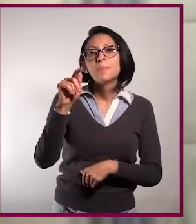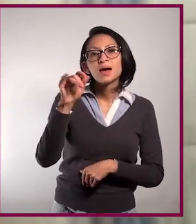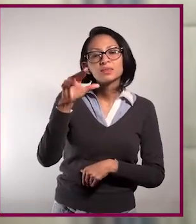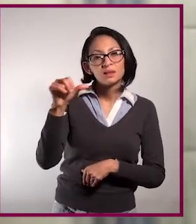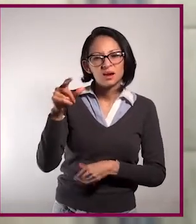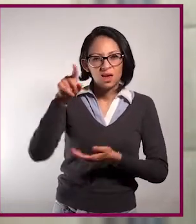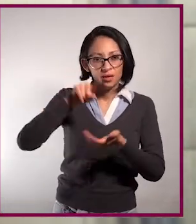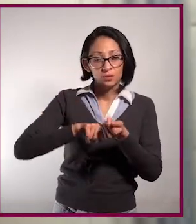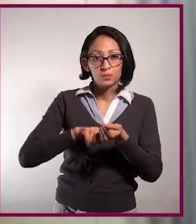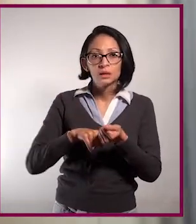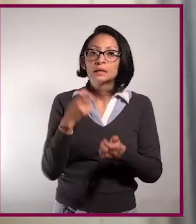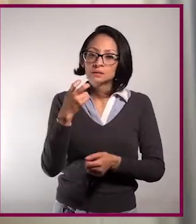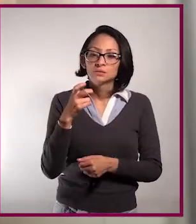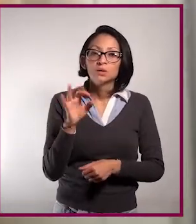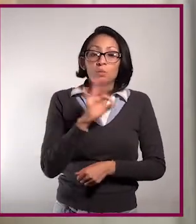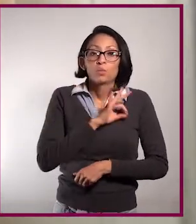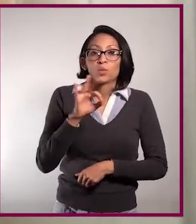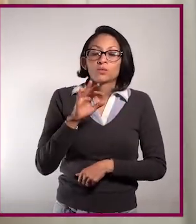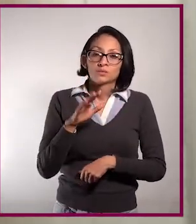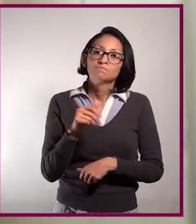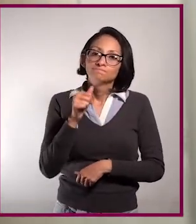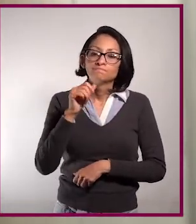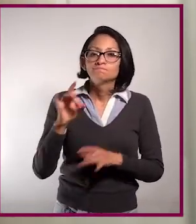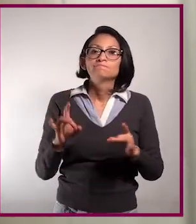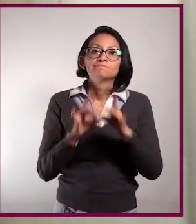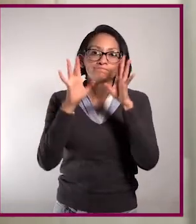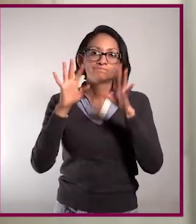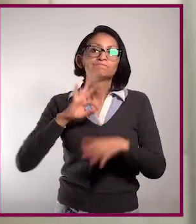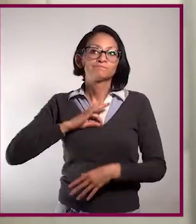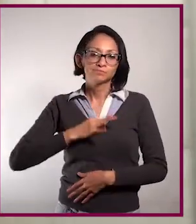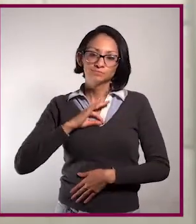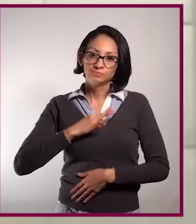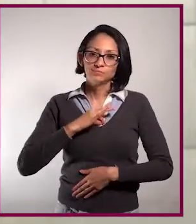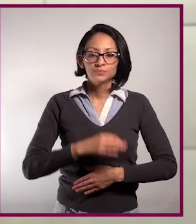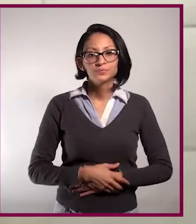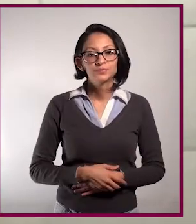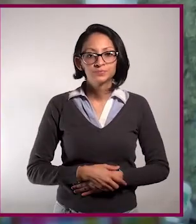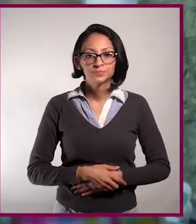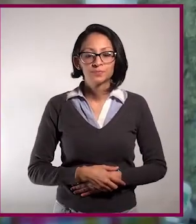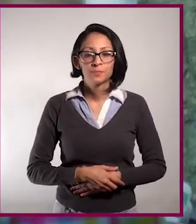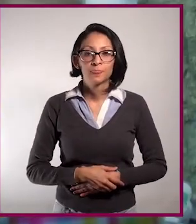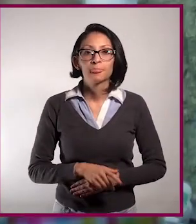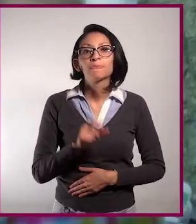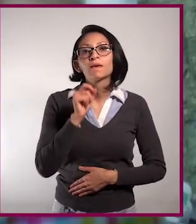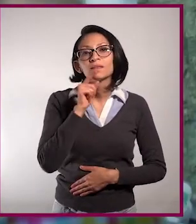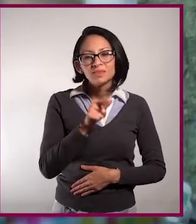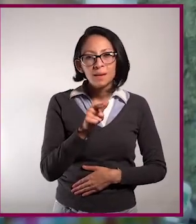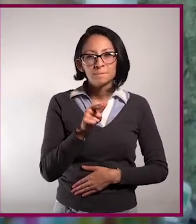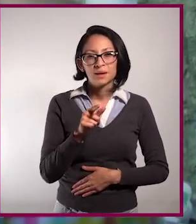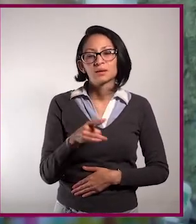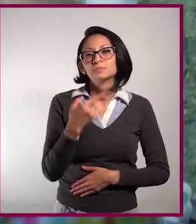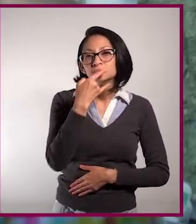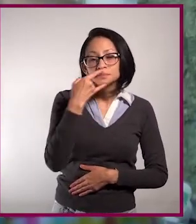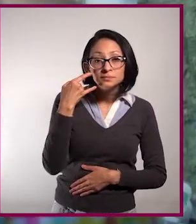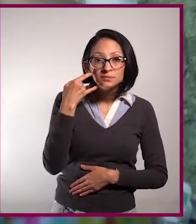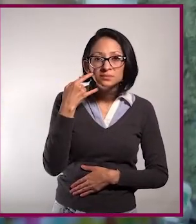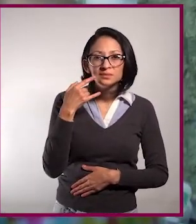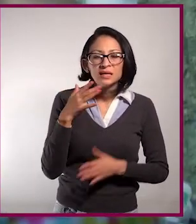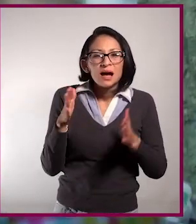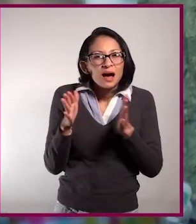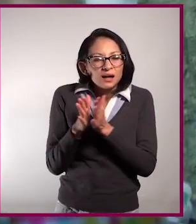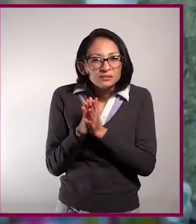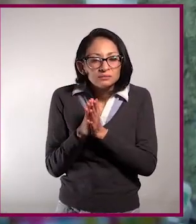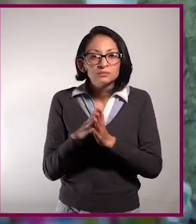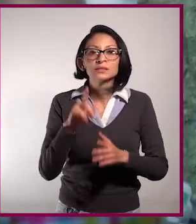bacterias y esto incrementa la probabilidad de infecciones bacterianas. La ropa interior apretada puede atrapar